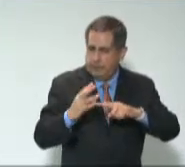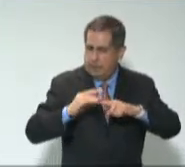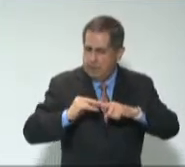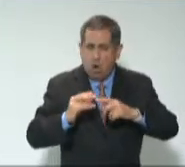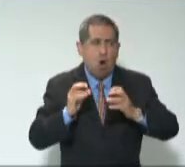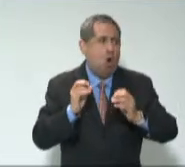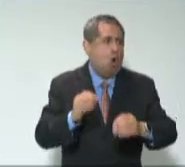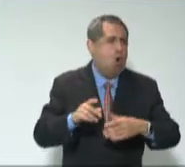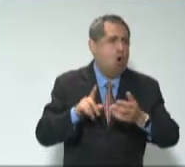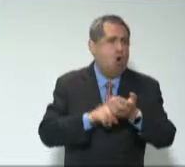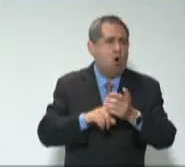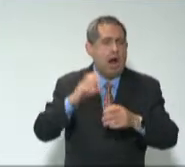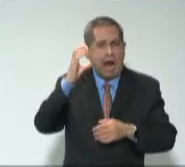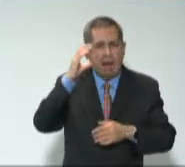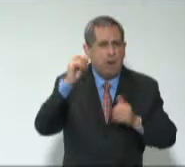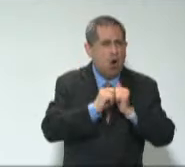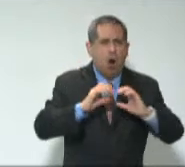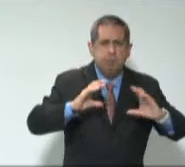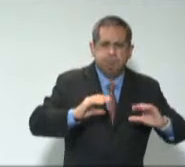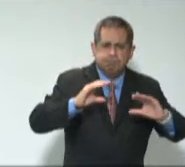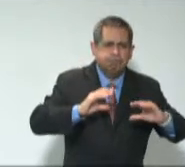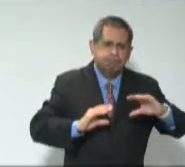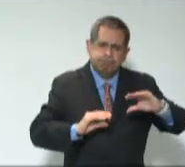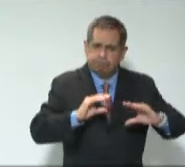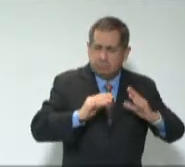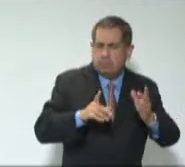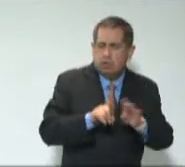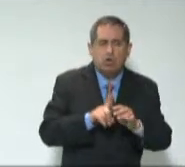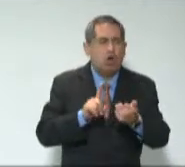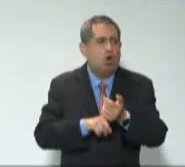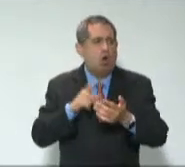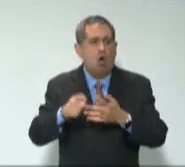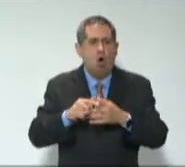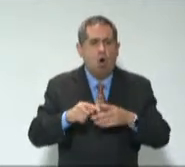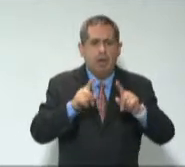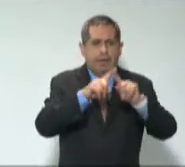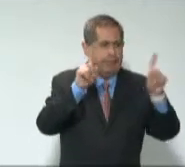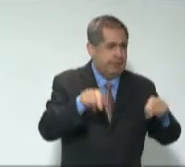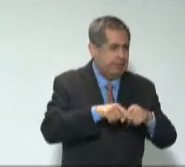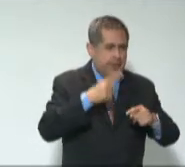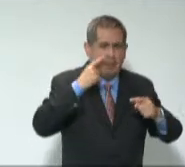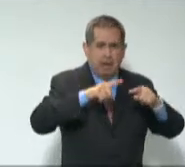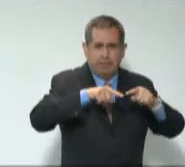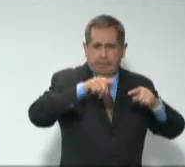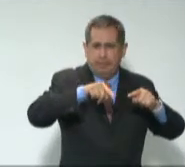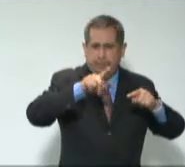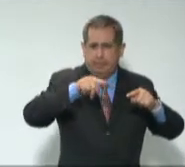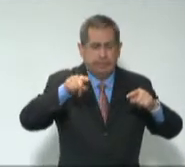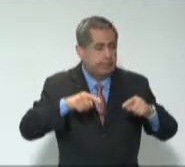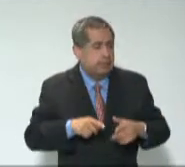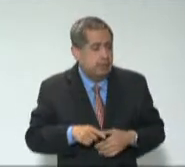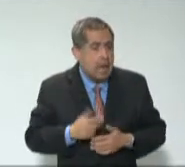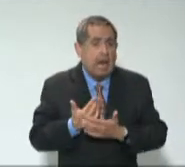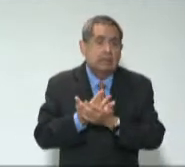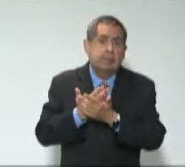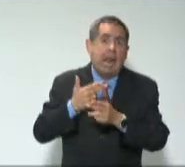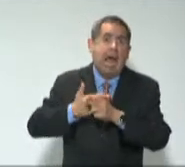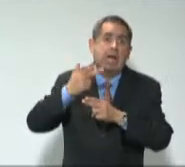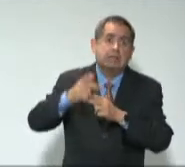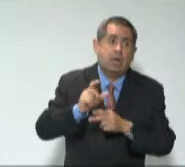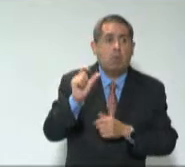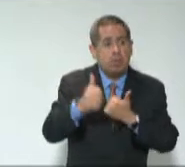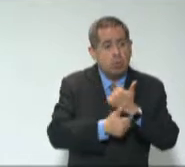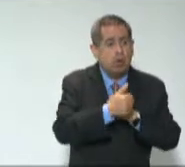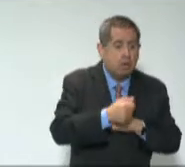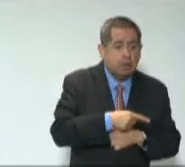este camas neumáticas como son este los monitores para signos vitales pues no me voy a estar esperando una licita